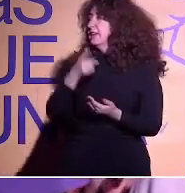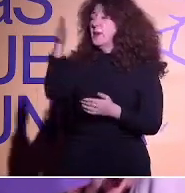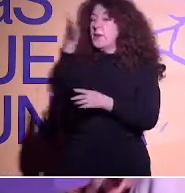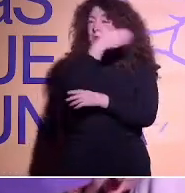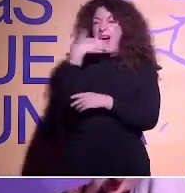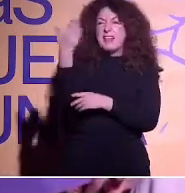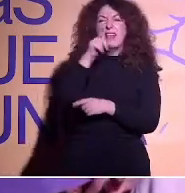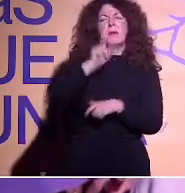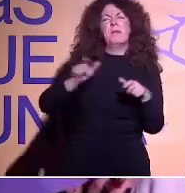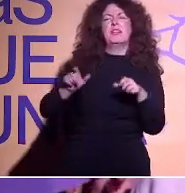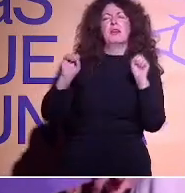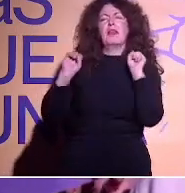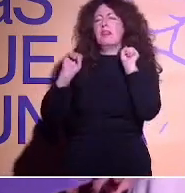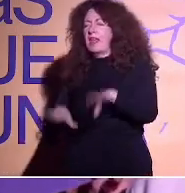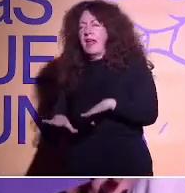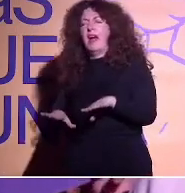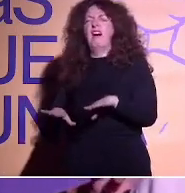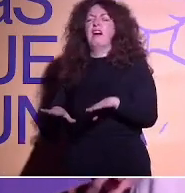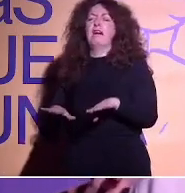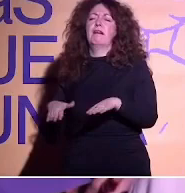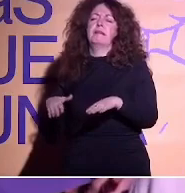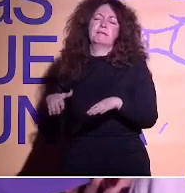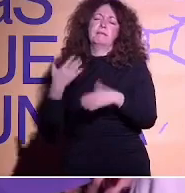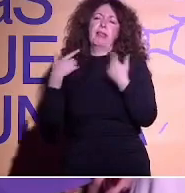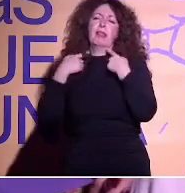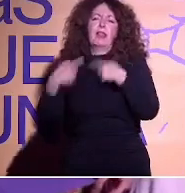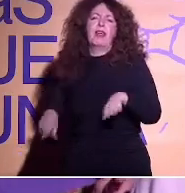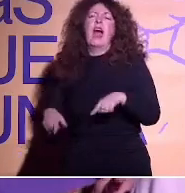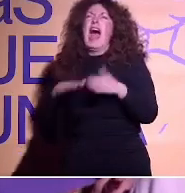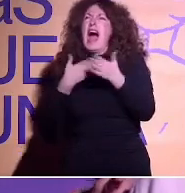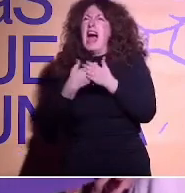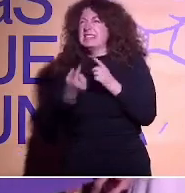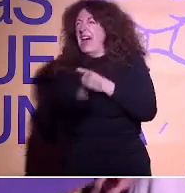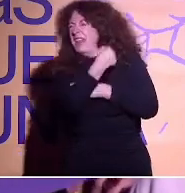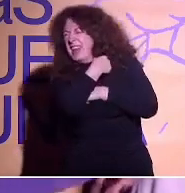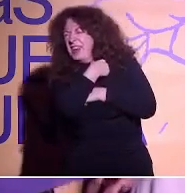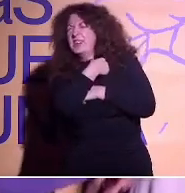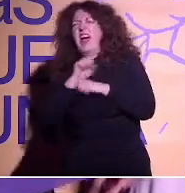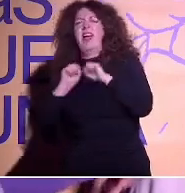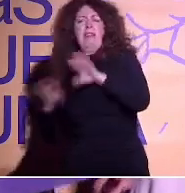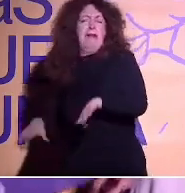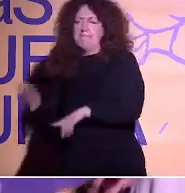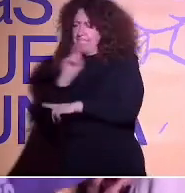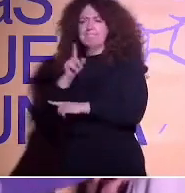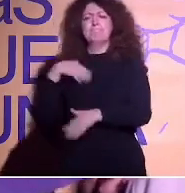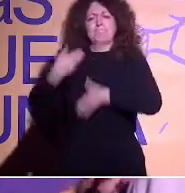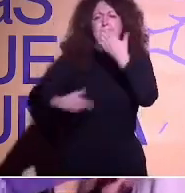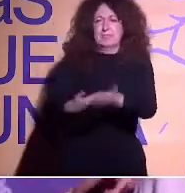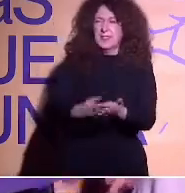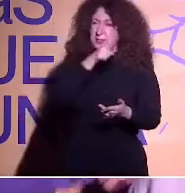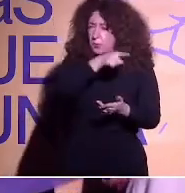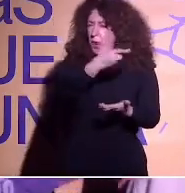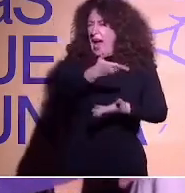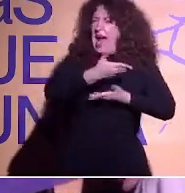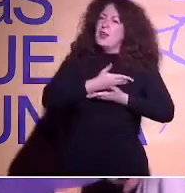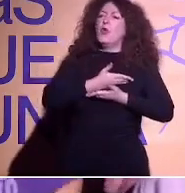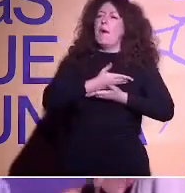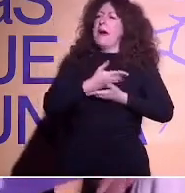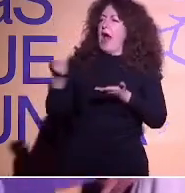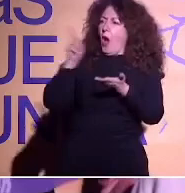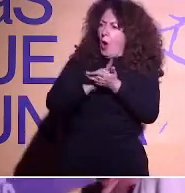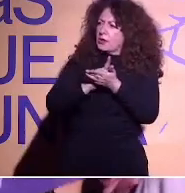siquiera cuando nos derrotan Nadie mejor que tú para ayudarnos a poner en pie de nuevo un proyecto